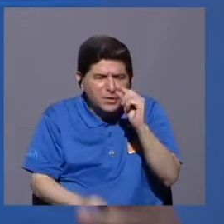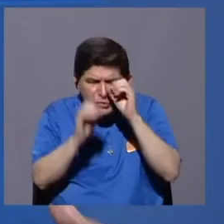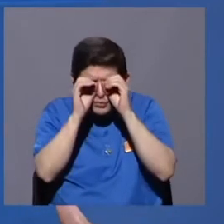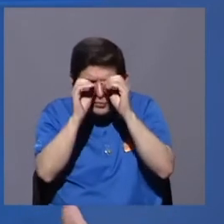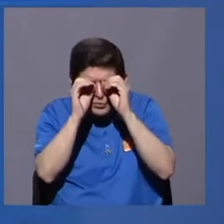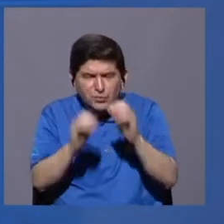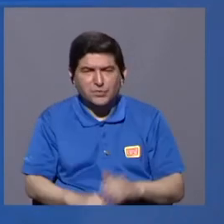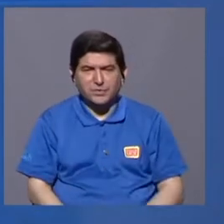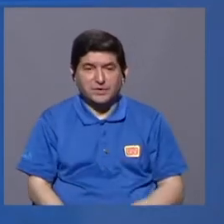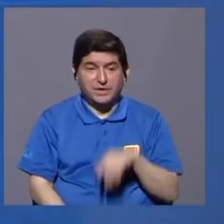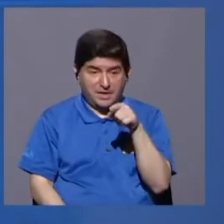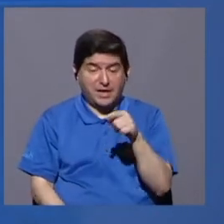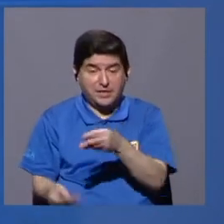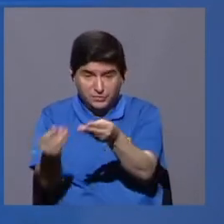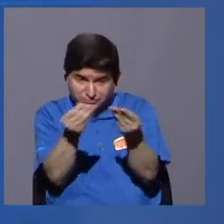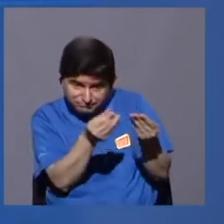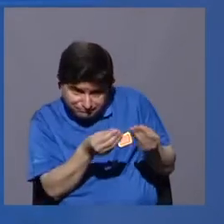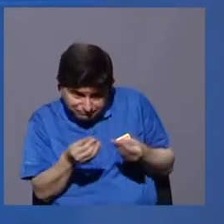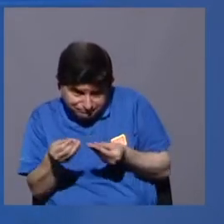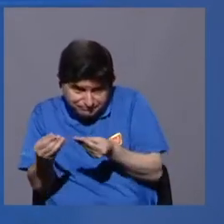diversidad de microorganismos en la tierra.